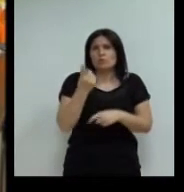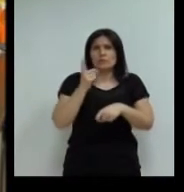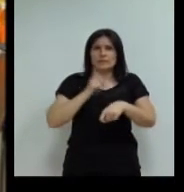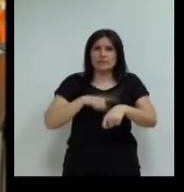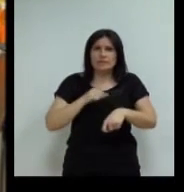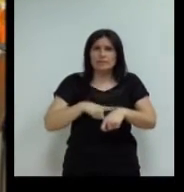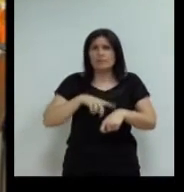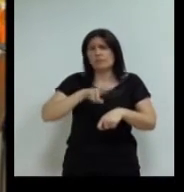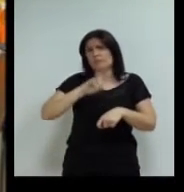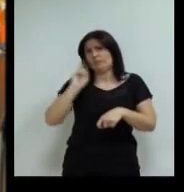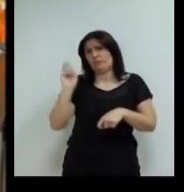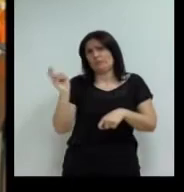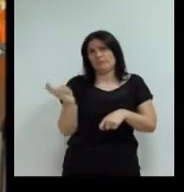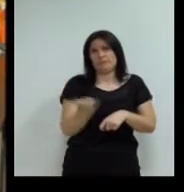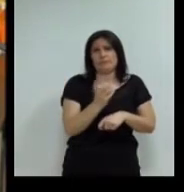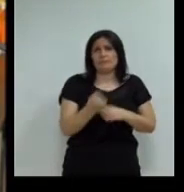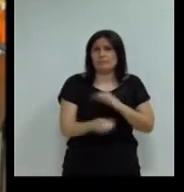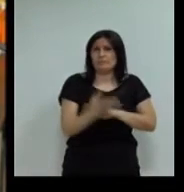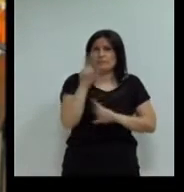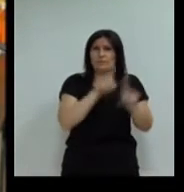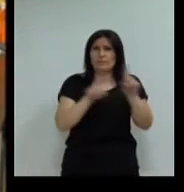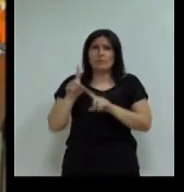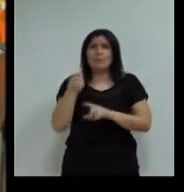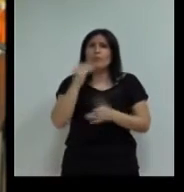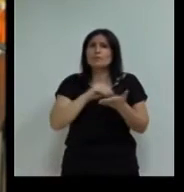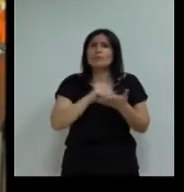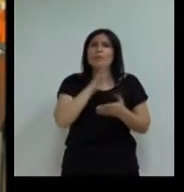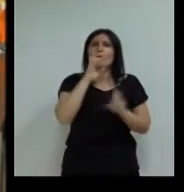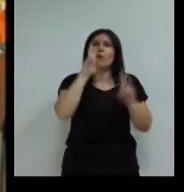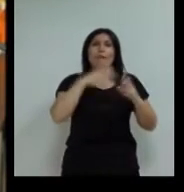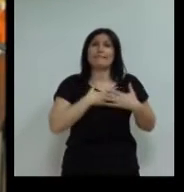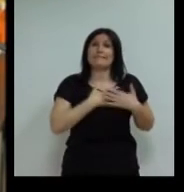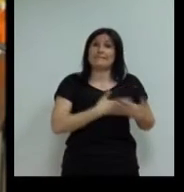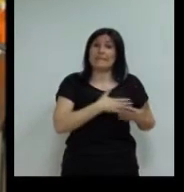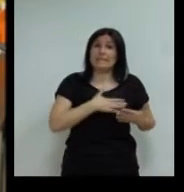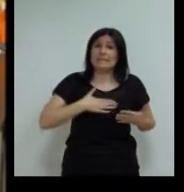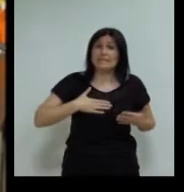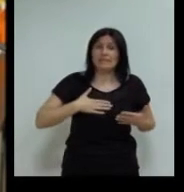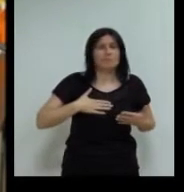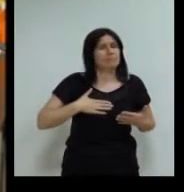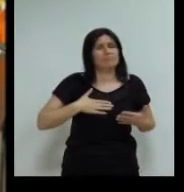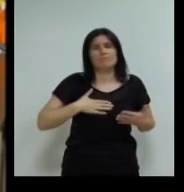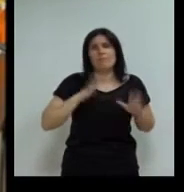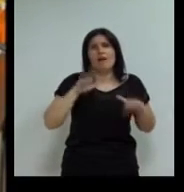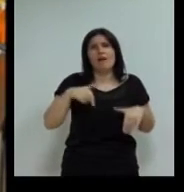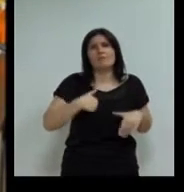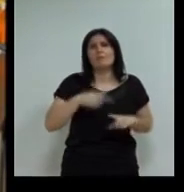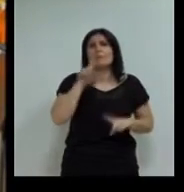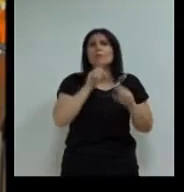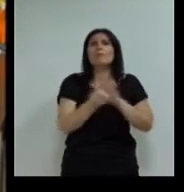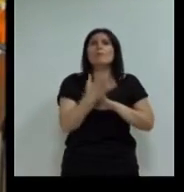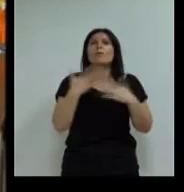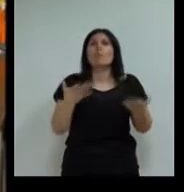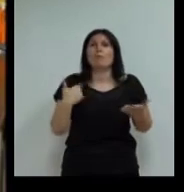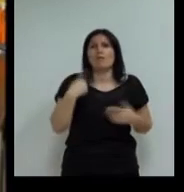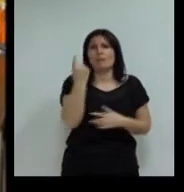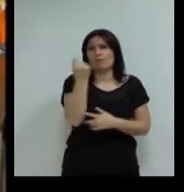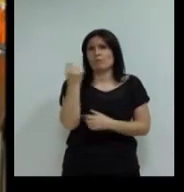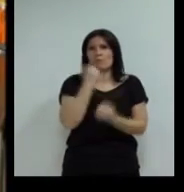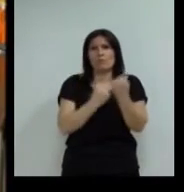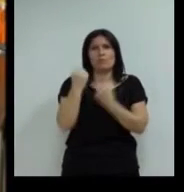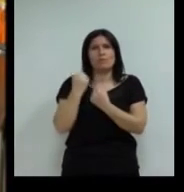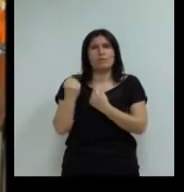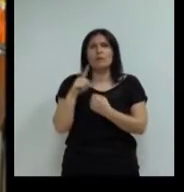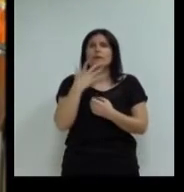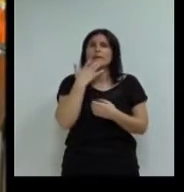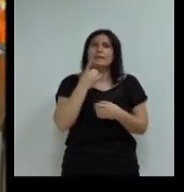tiempos, etcétera, etcétera, que muchas veces no es una cuestión de voluntad, es una cuestión económica de por medio. El proyecto llega a